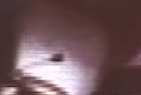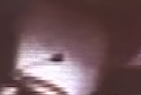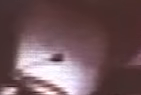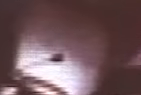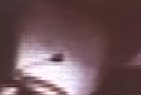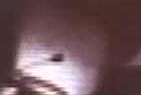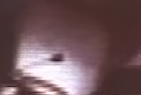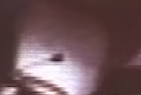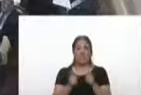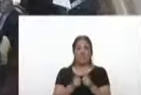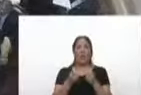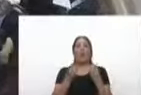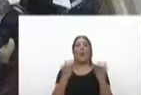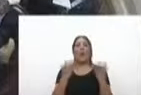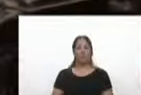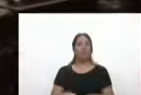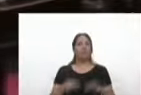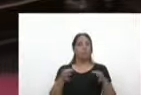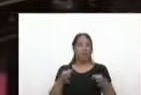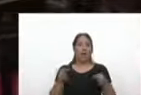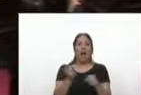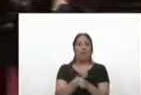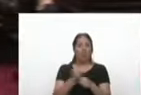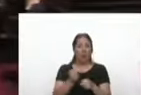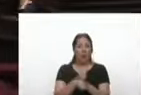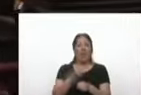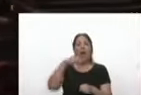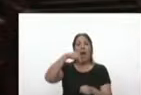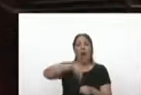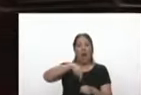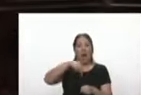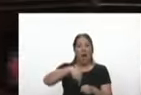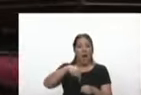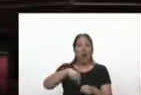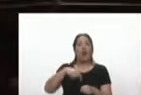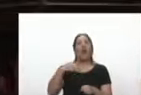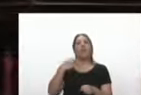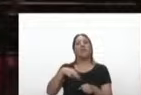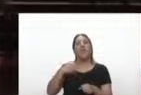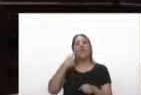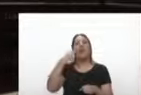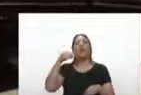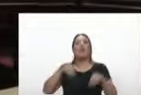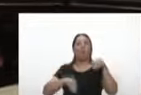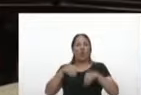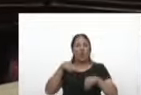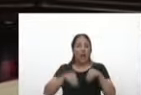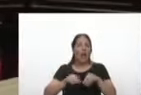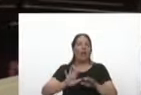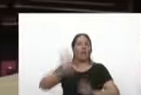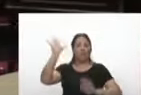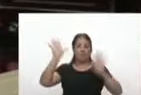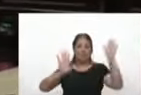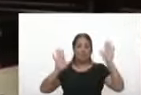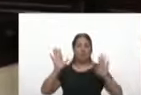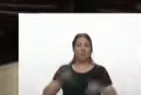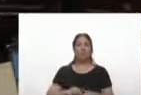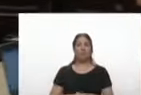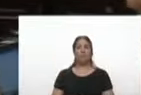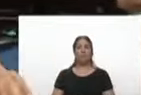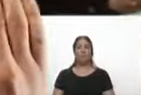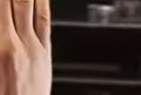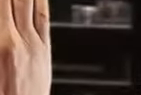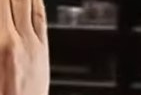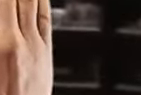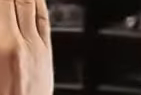con mucho acuerdo. Muy acordada. Sí. La votación anterior a esto fue la votación de los embajadores. Es la